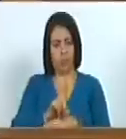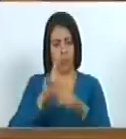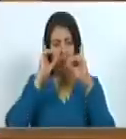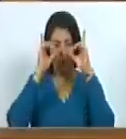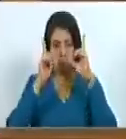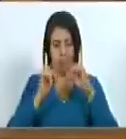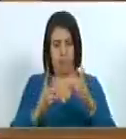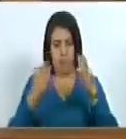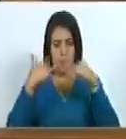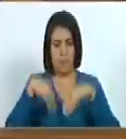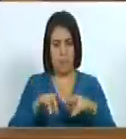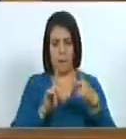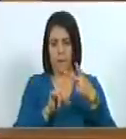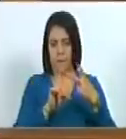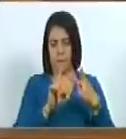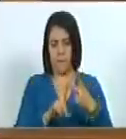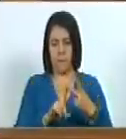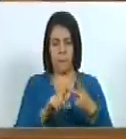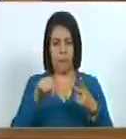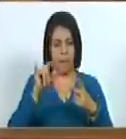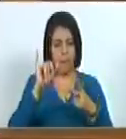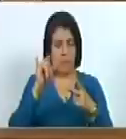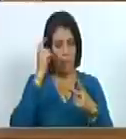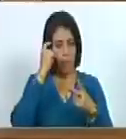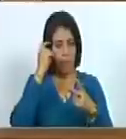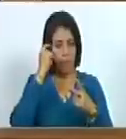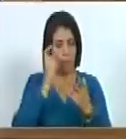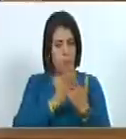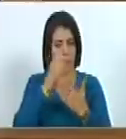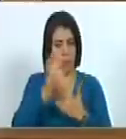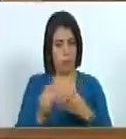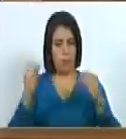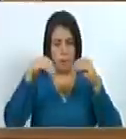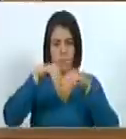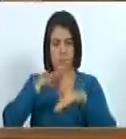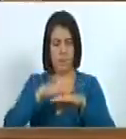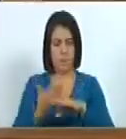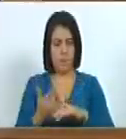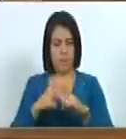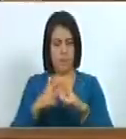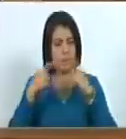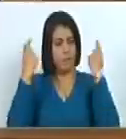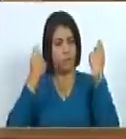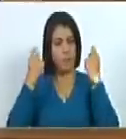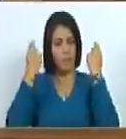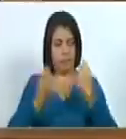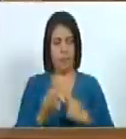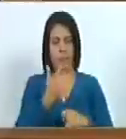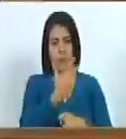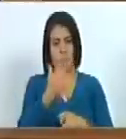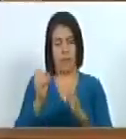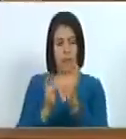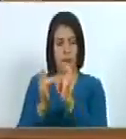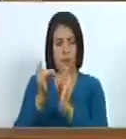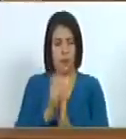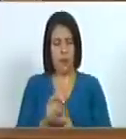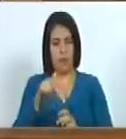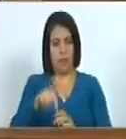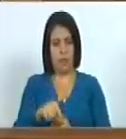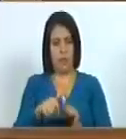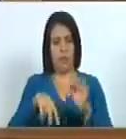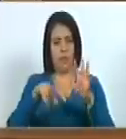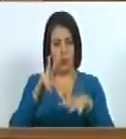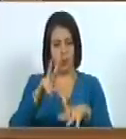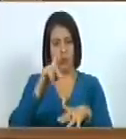unanimidad. Punto número 2 del orden del día. Proyecto de acuerdo con motivo de celebrarse el 30 de abril, el